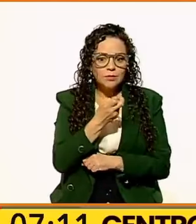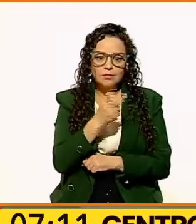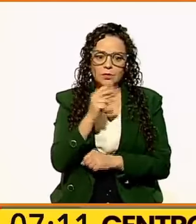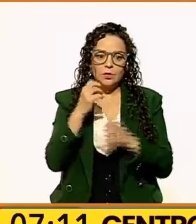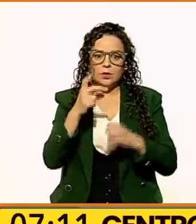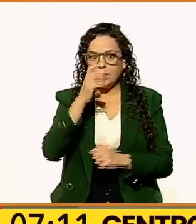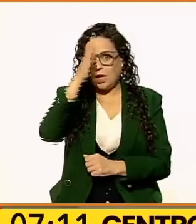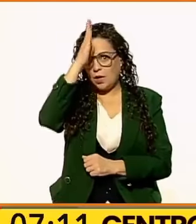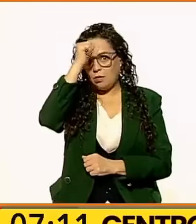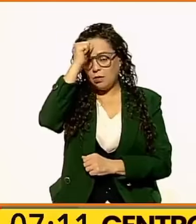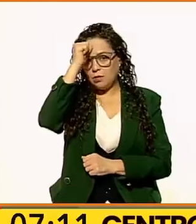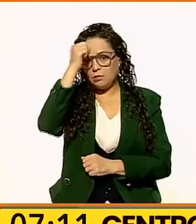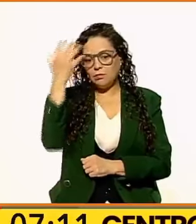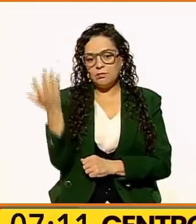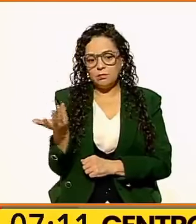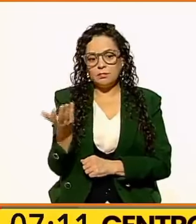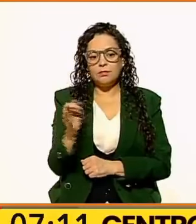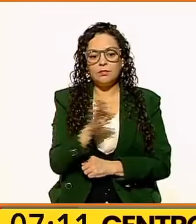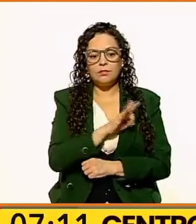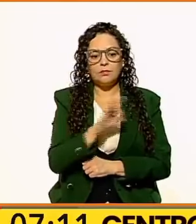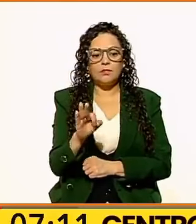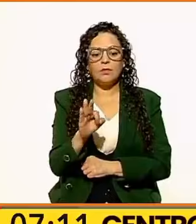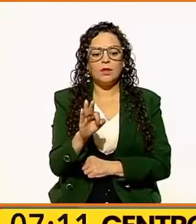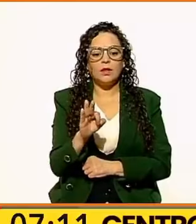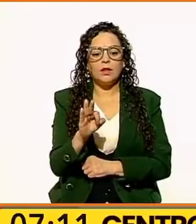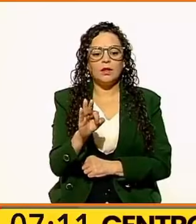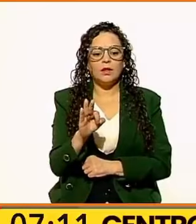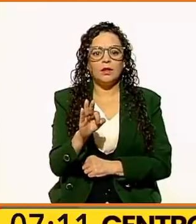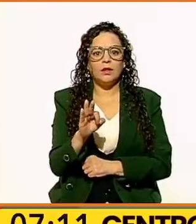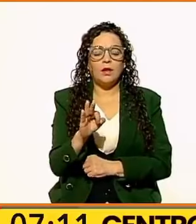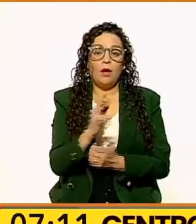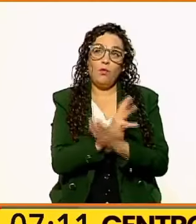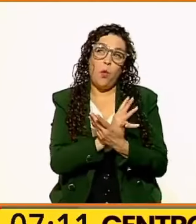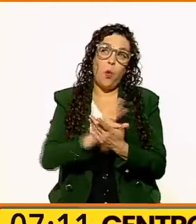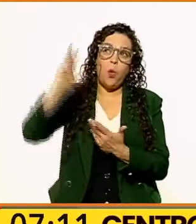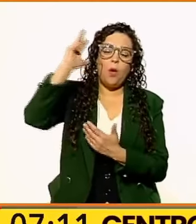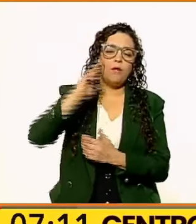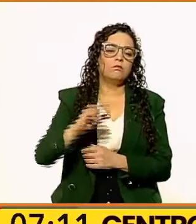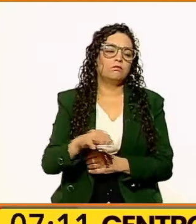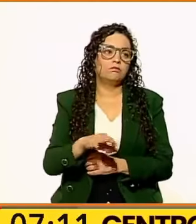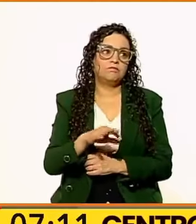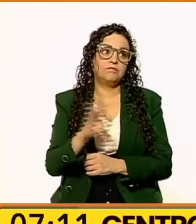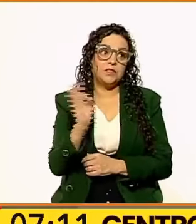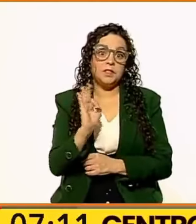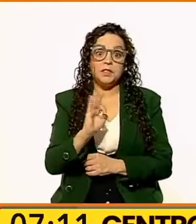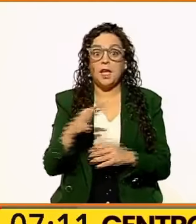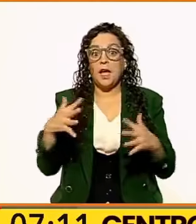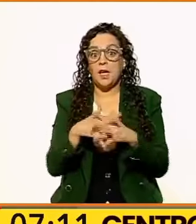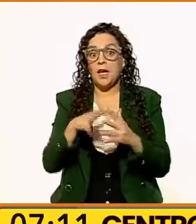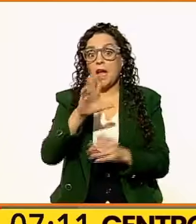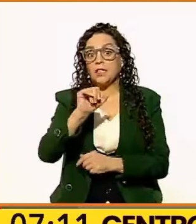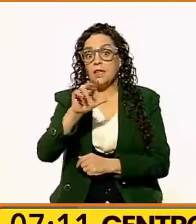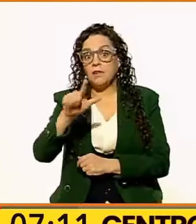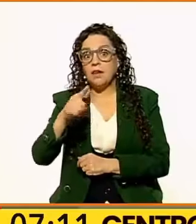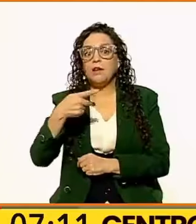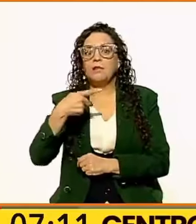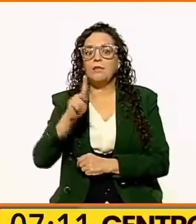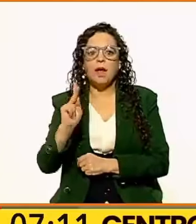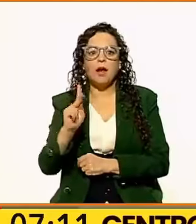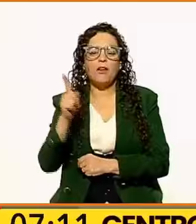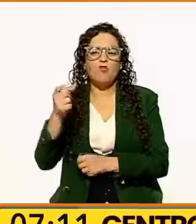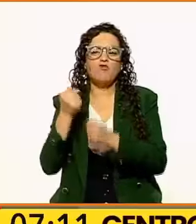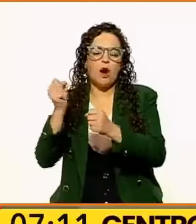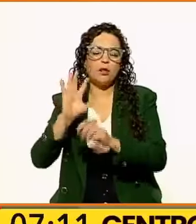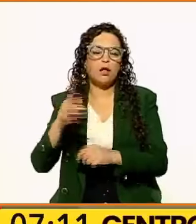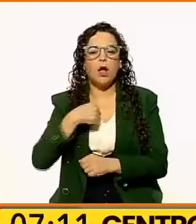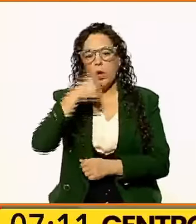una guerra civil, obviamente, que ya sería un extremo, una pues lucha campal entre